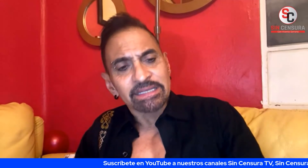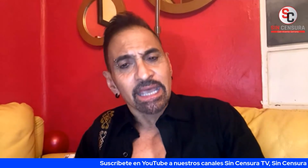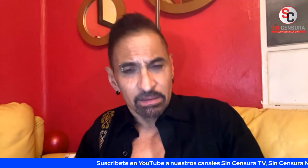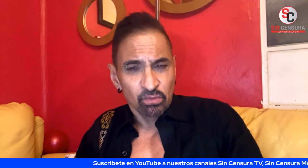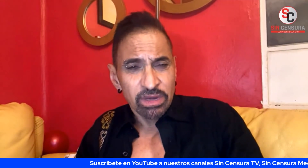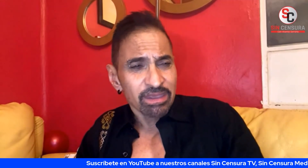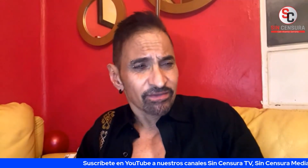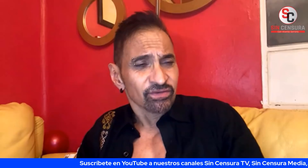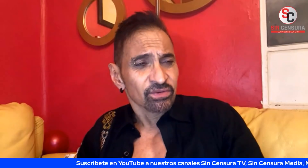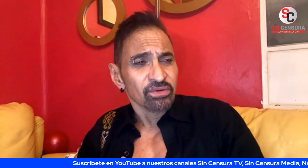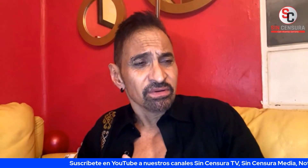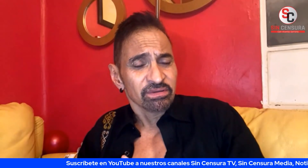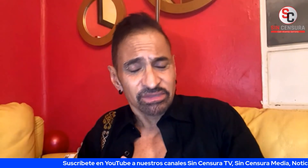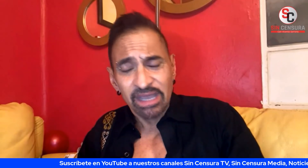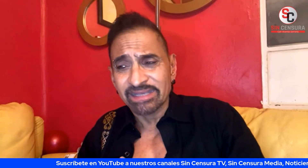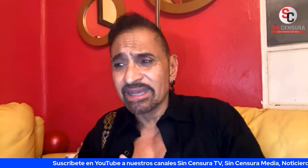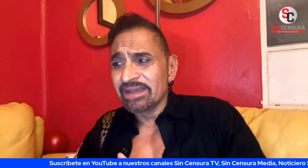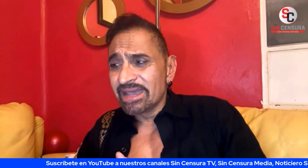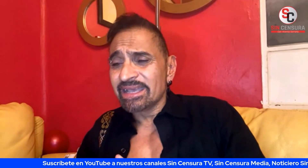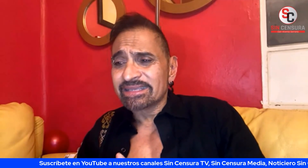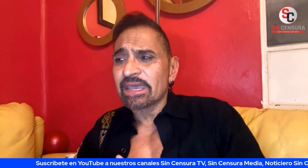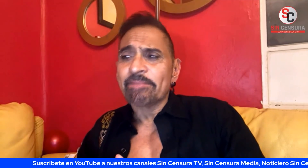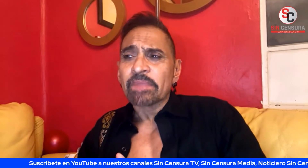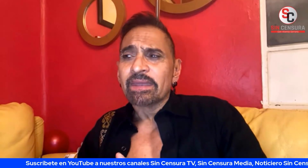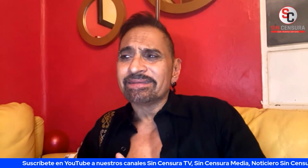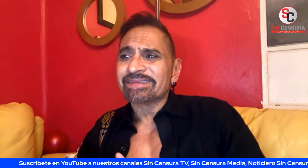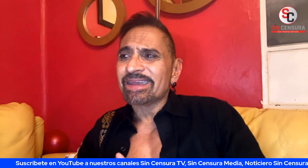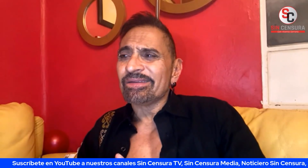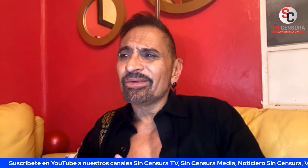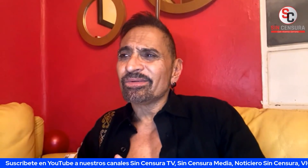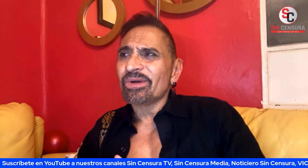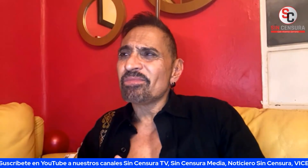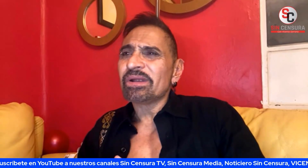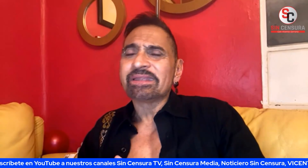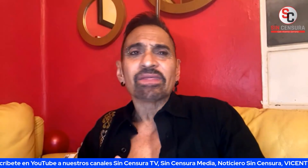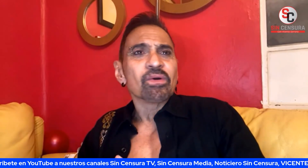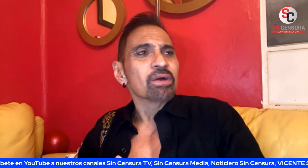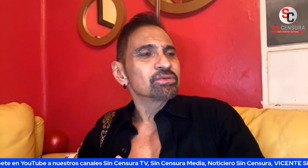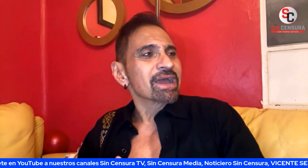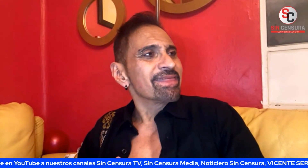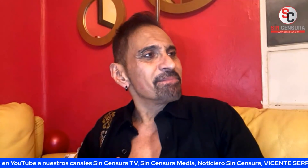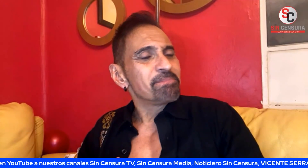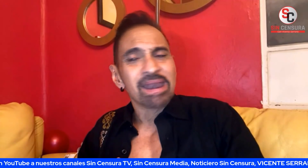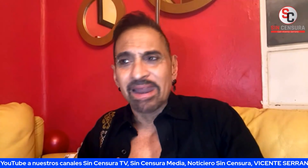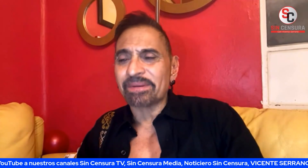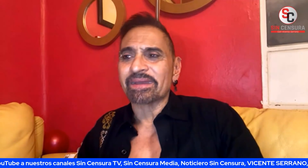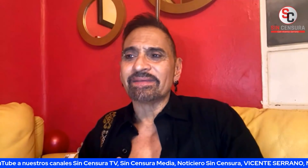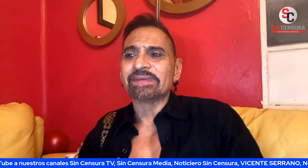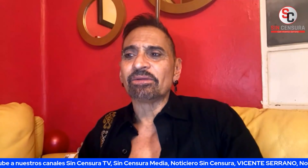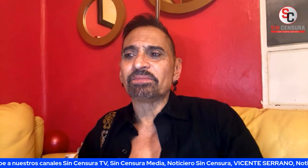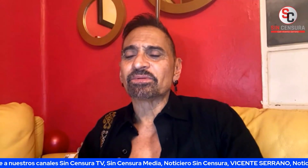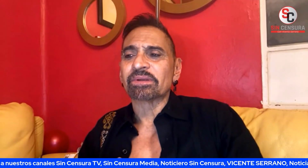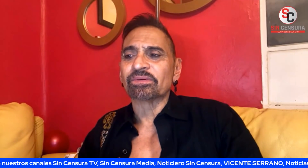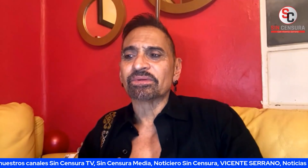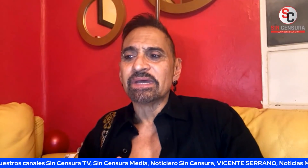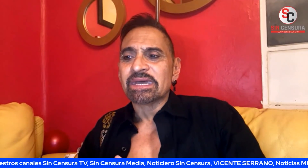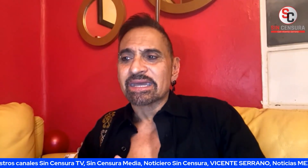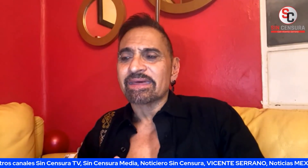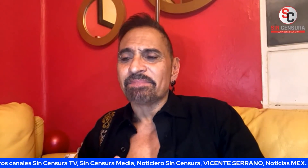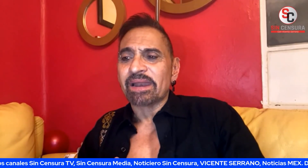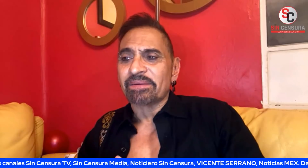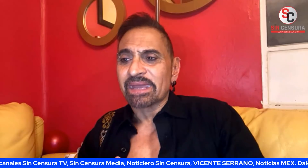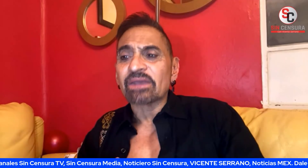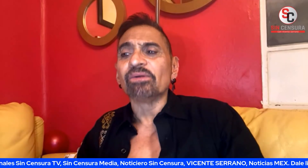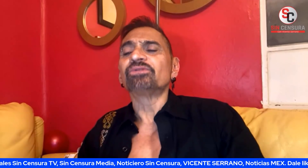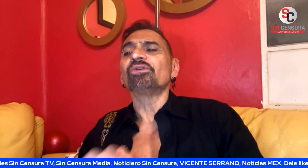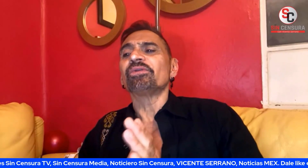no más hegemonías, no? O sea, es que no hay vuelta de hoja. O sea, cada palabra que dice López Obrador,